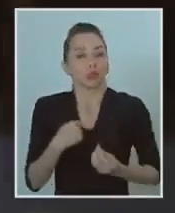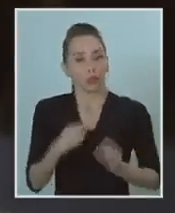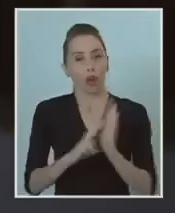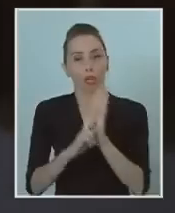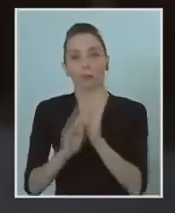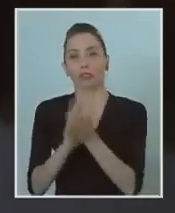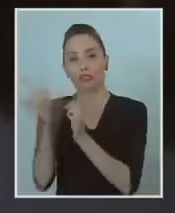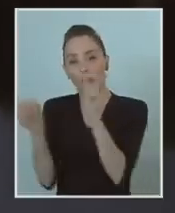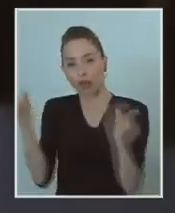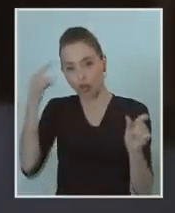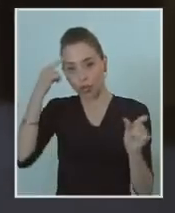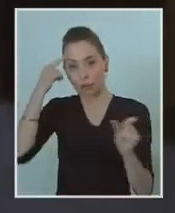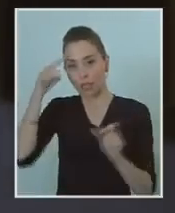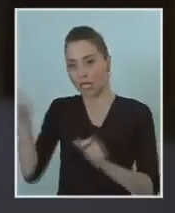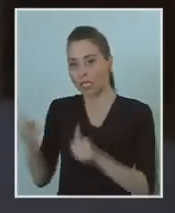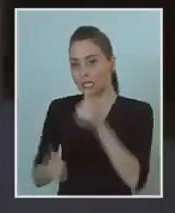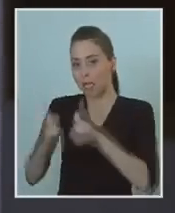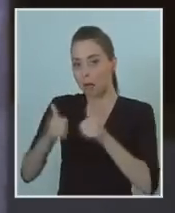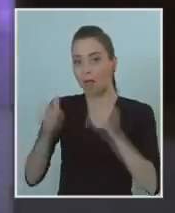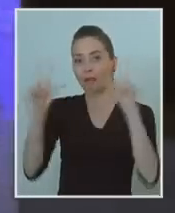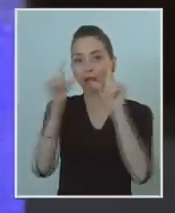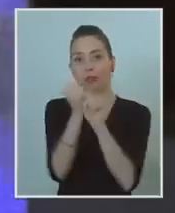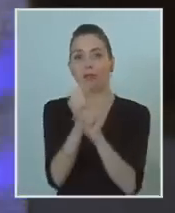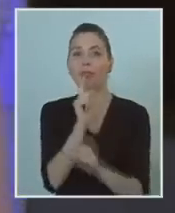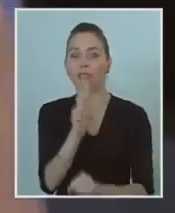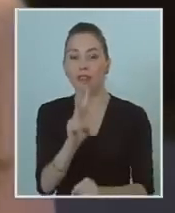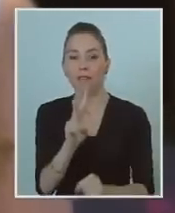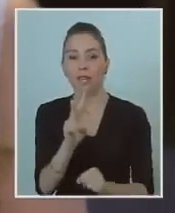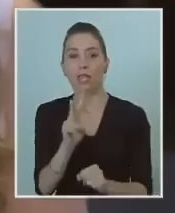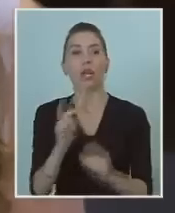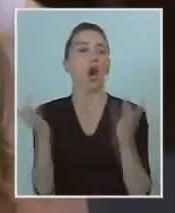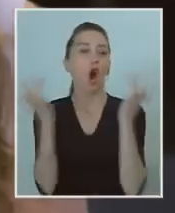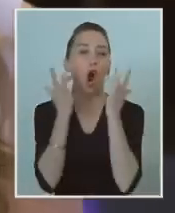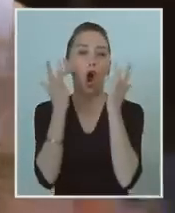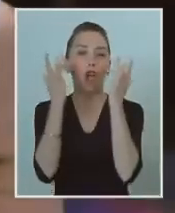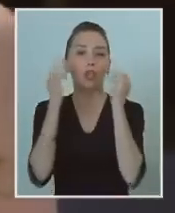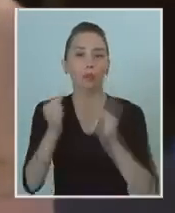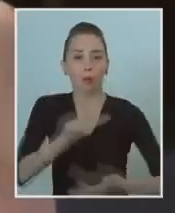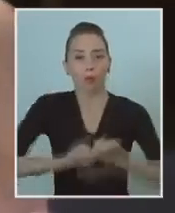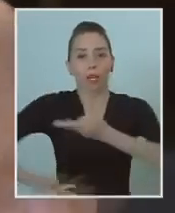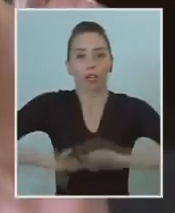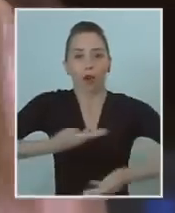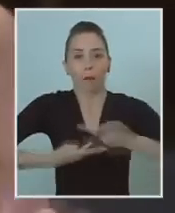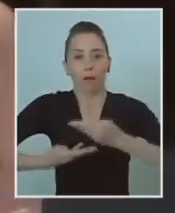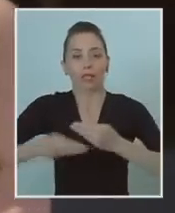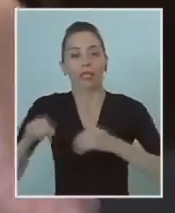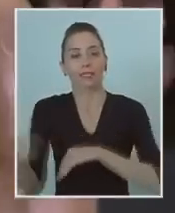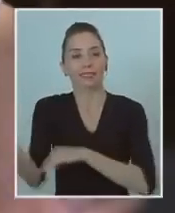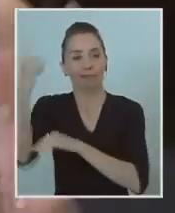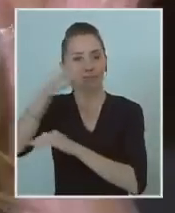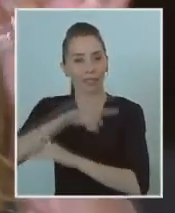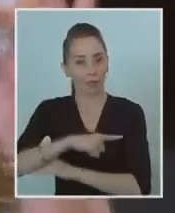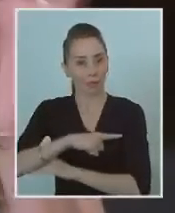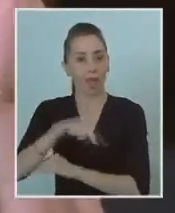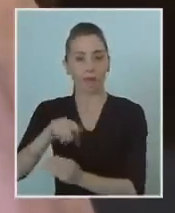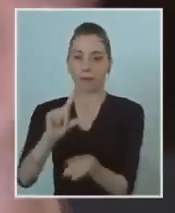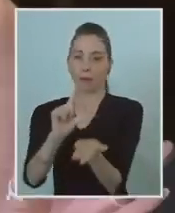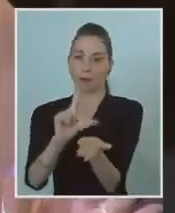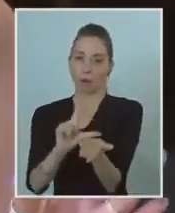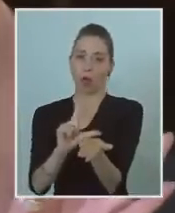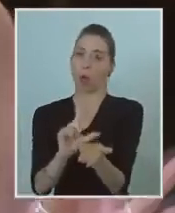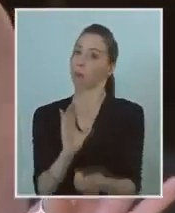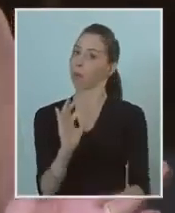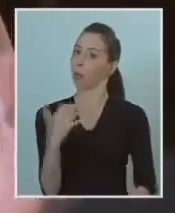todos mis colegas profesionales en esto de la televisión. Estamos muy contentos de poder compartir esta jornada hoy. Estamos en un lugar